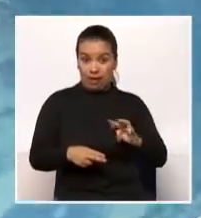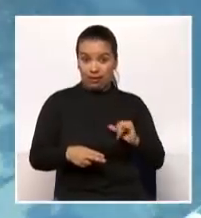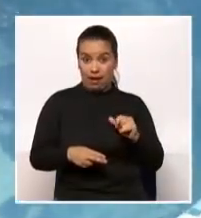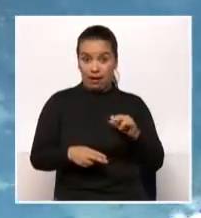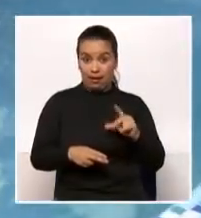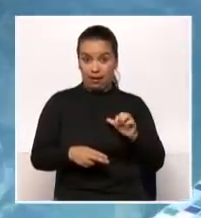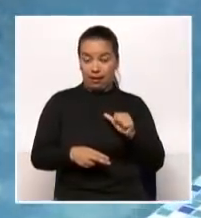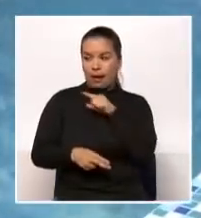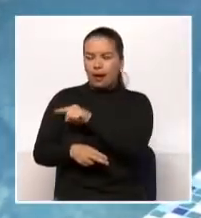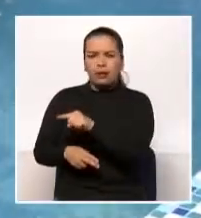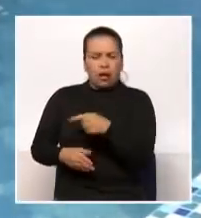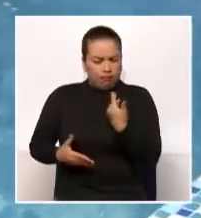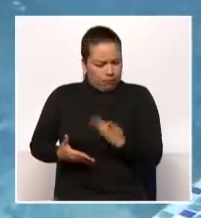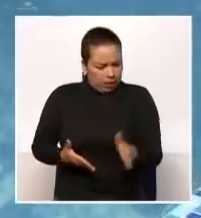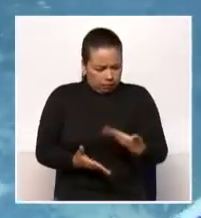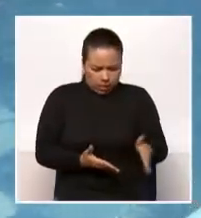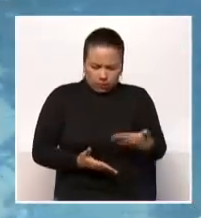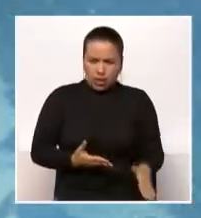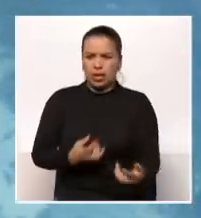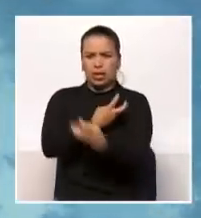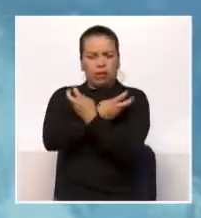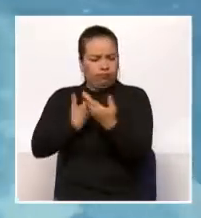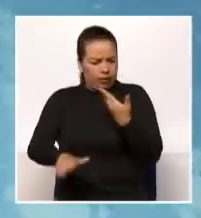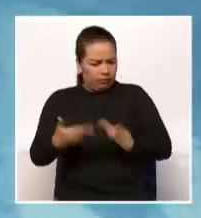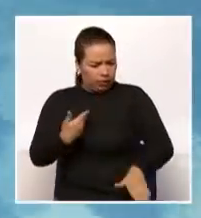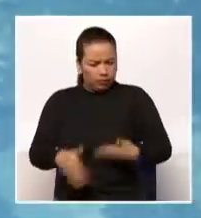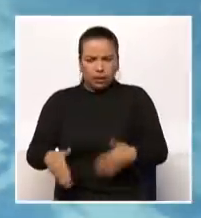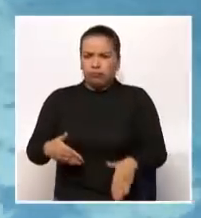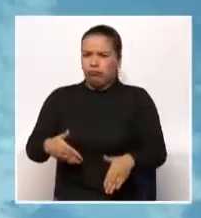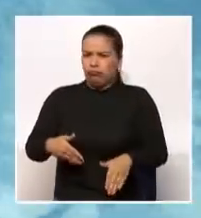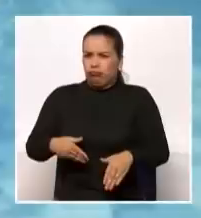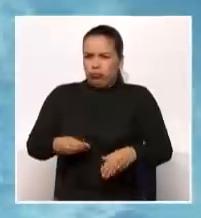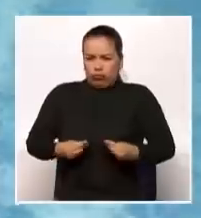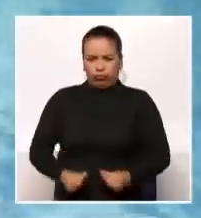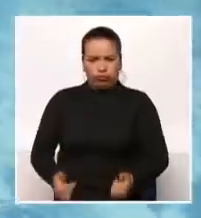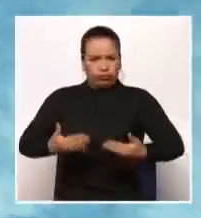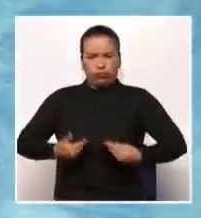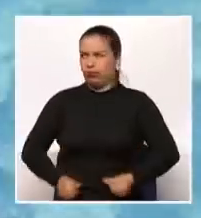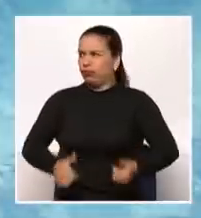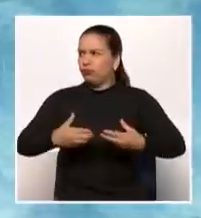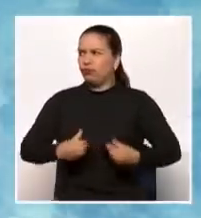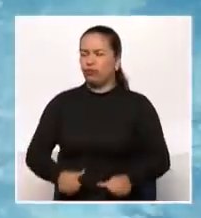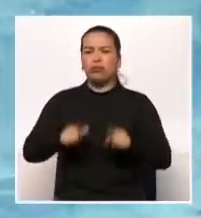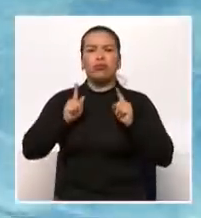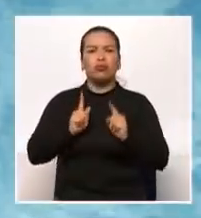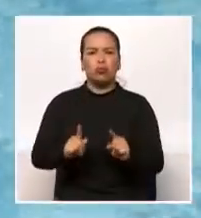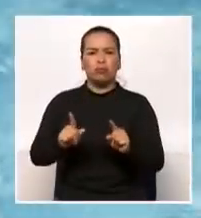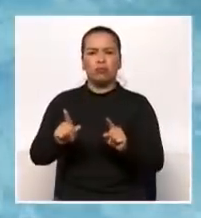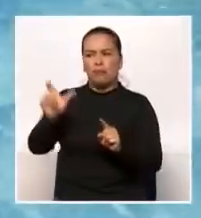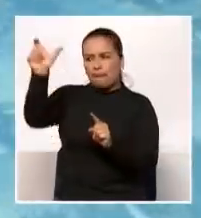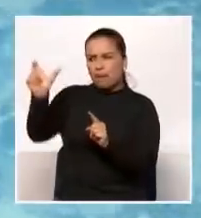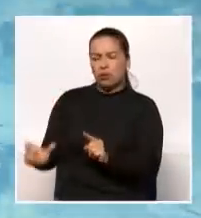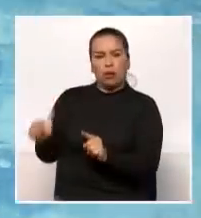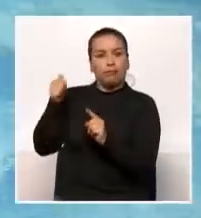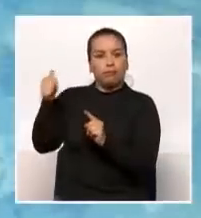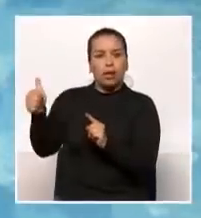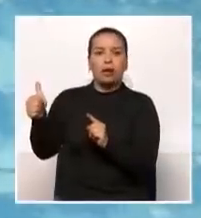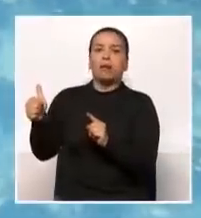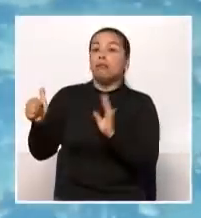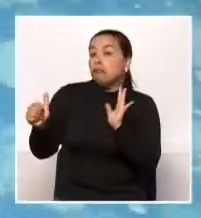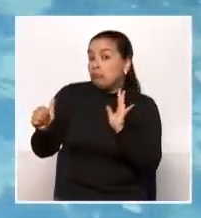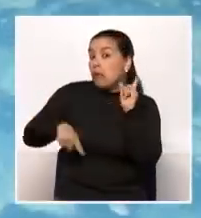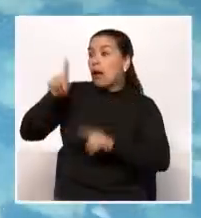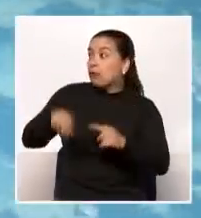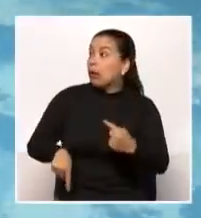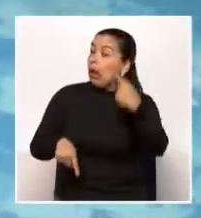de desintoxicación, un proceso de drenaje, un encuentro con el paciente. Y la gente dirá, y es que tan